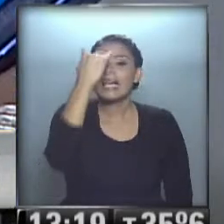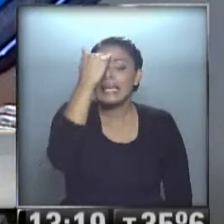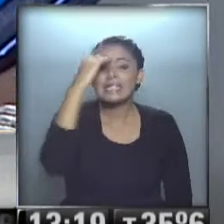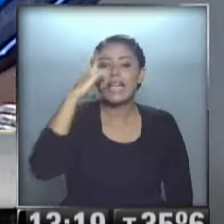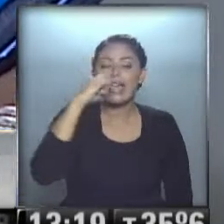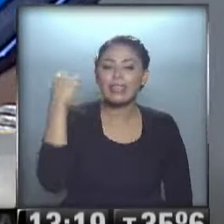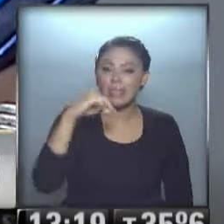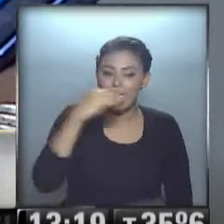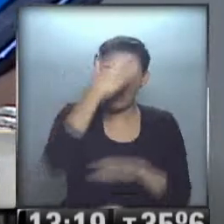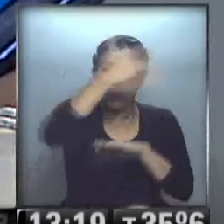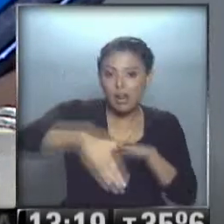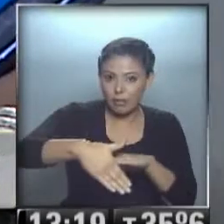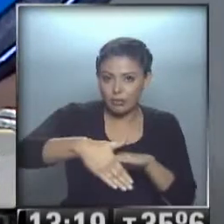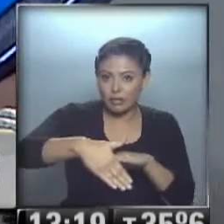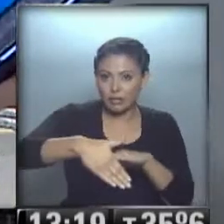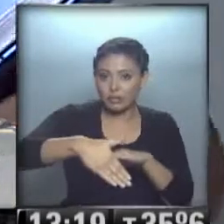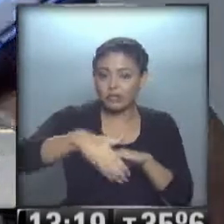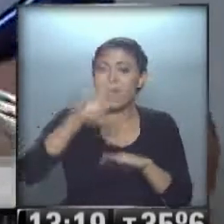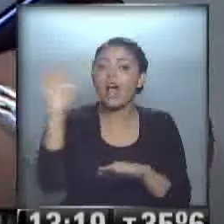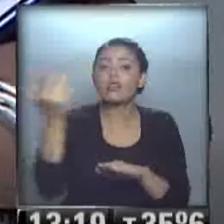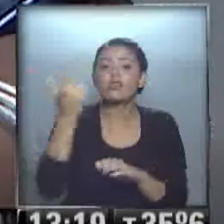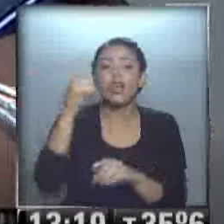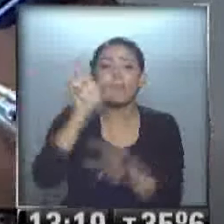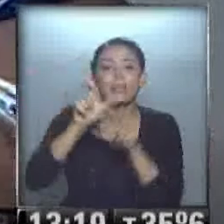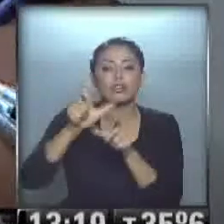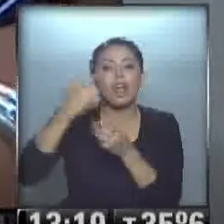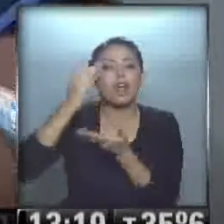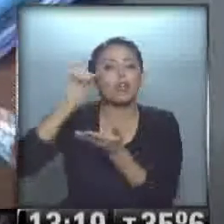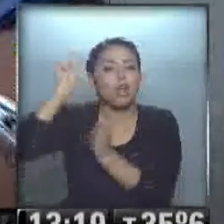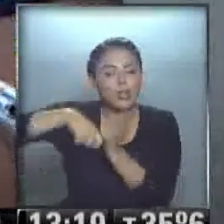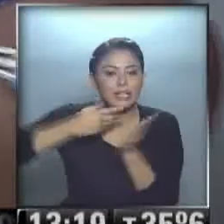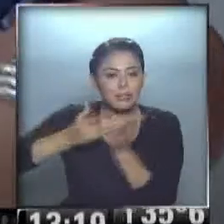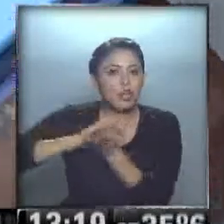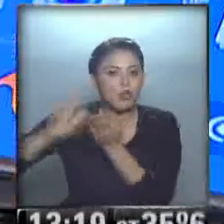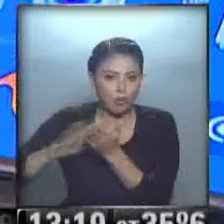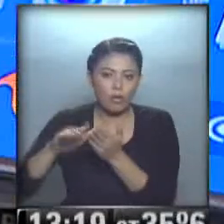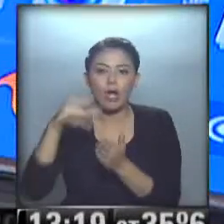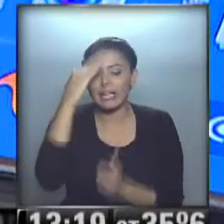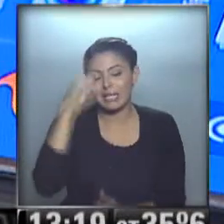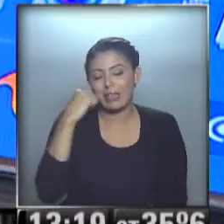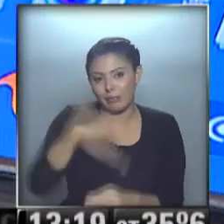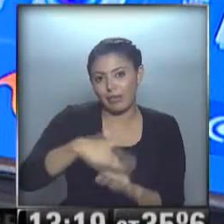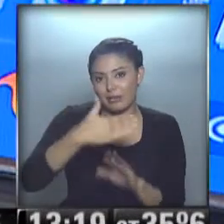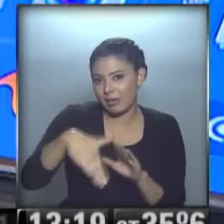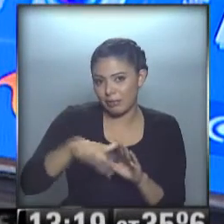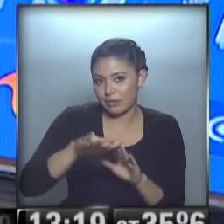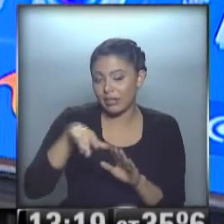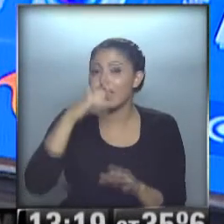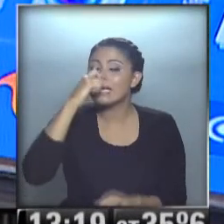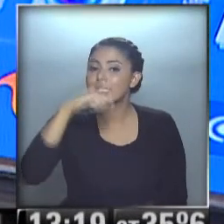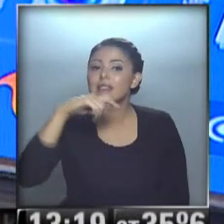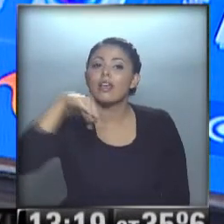facturar por segundo a los nuevos clientes y 60 días para adecuar sus sistemas para facturar a los viejos